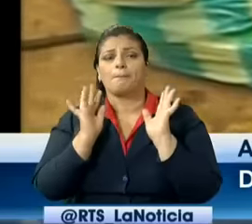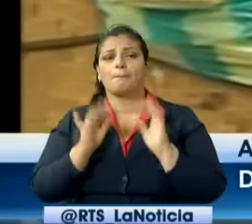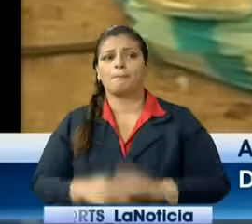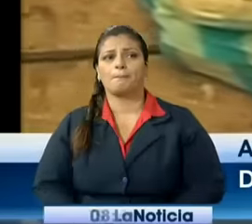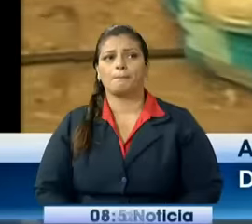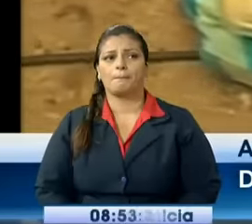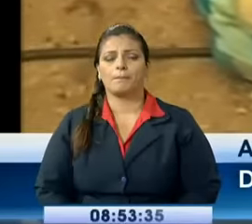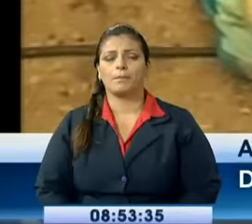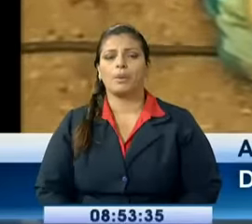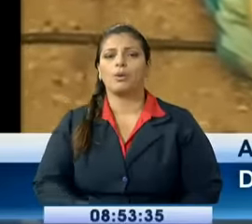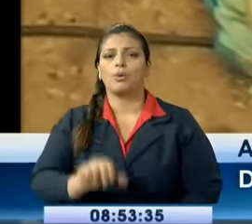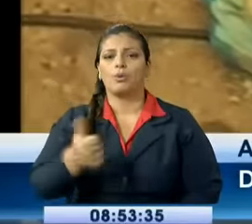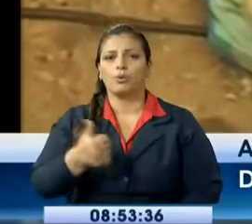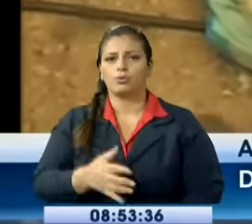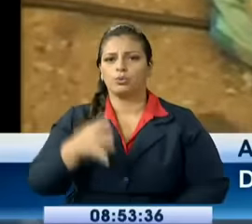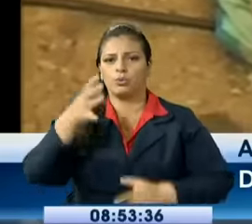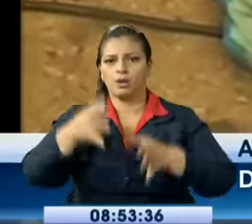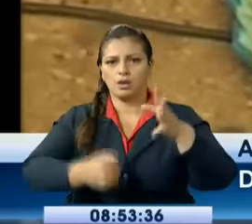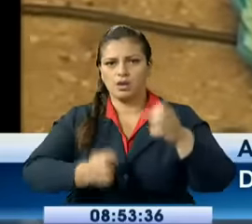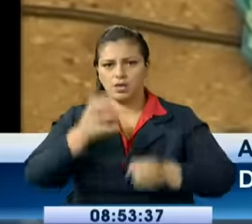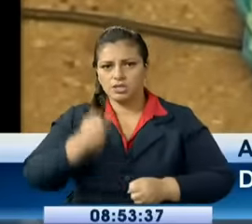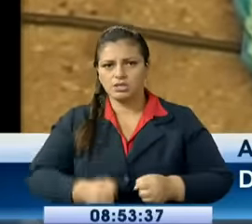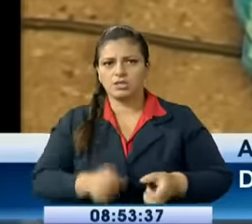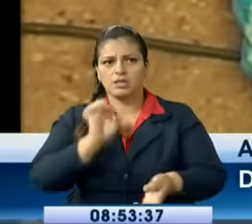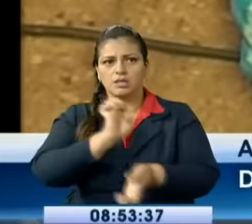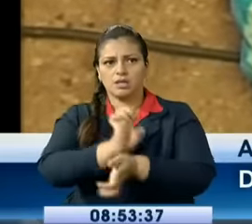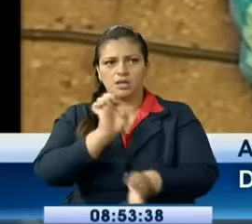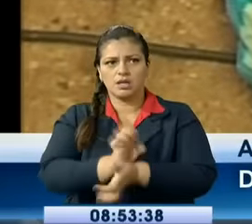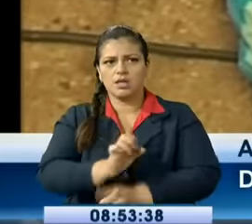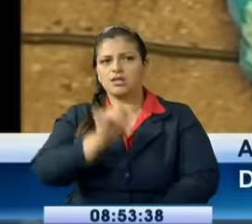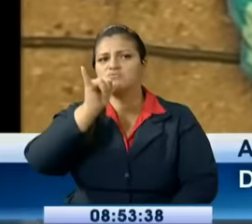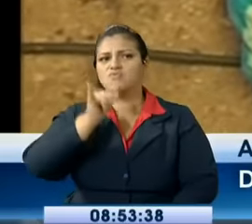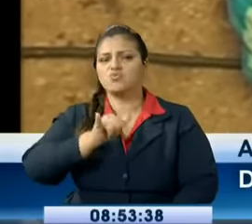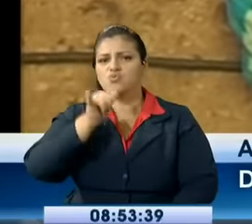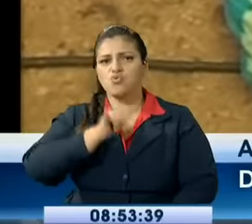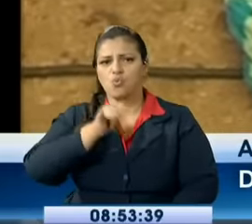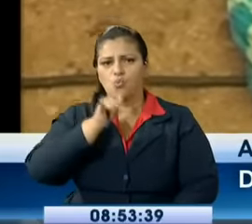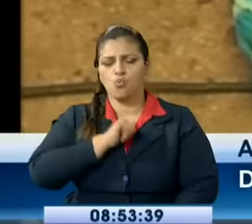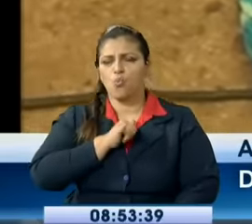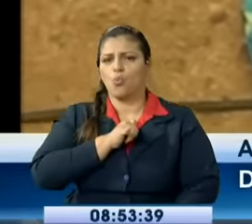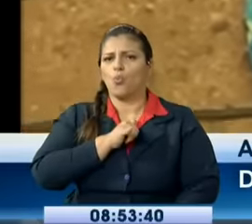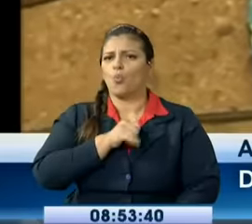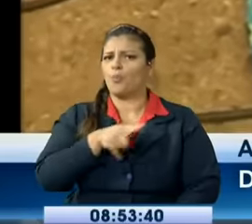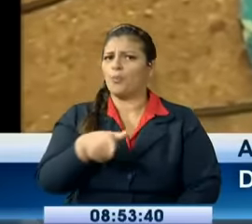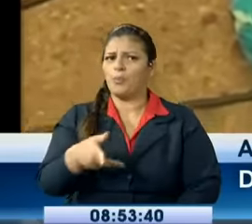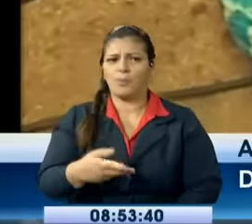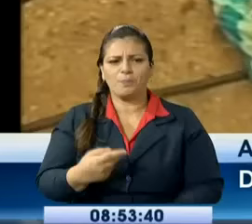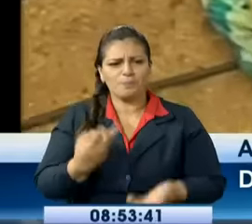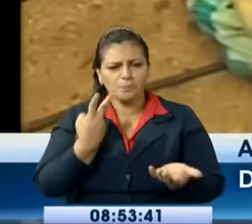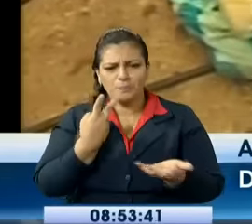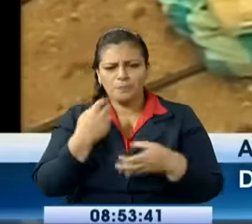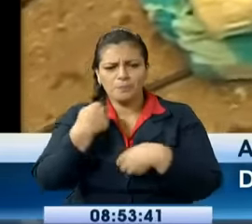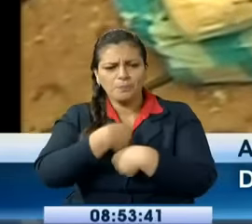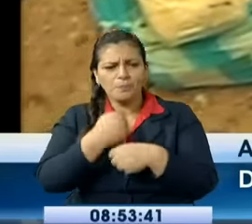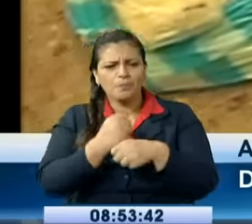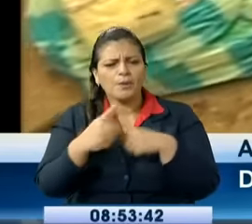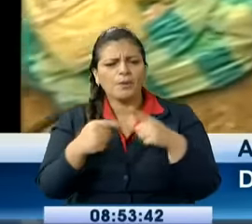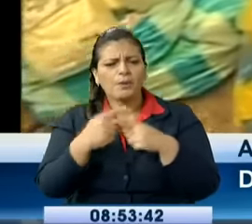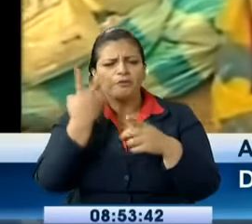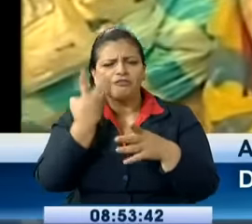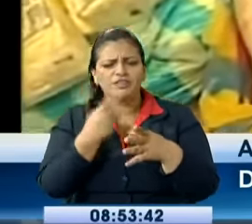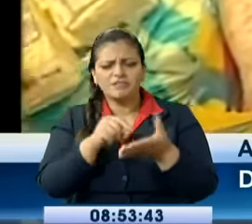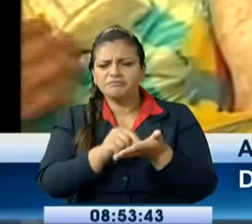leches, también se encuentran sin fecha de elaboración ni caducidad y sin guardar la cadena de frío, que es muy importante. Y también producto que también ha estado